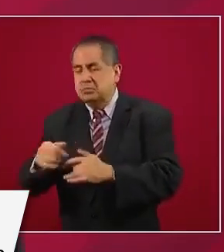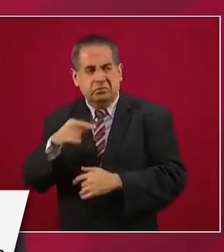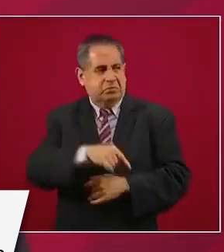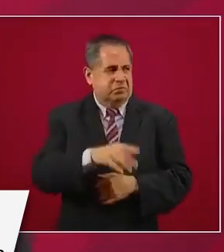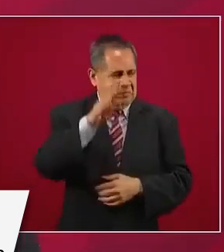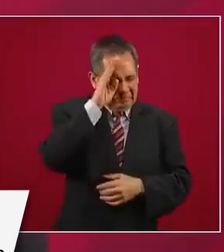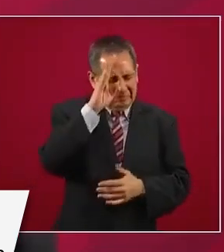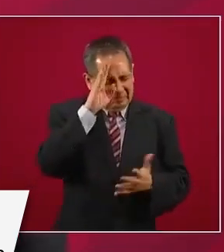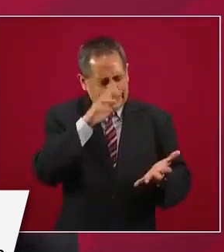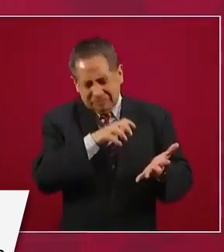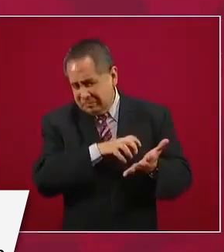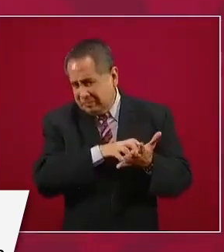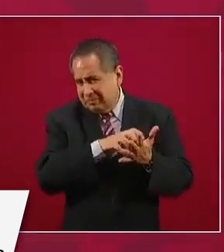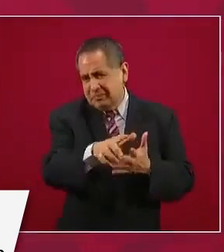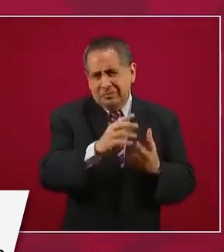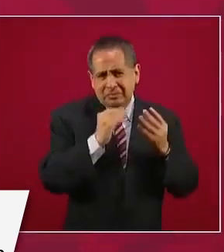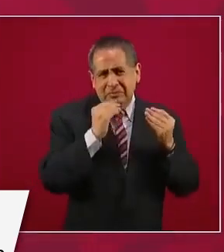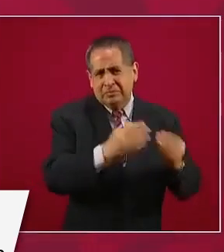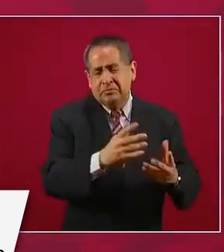Tenemos